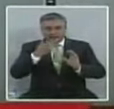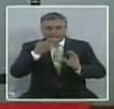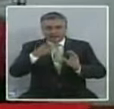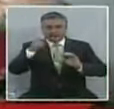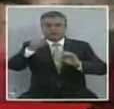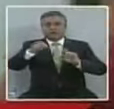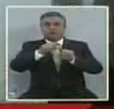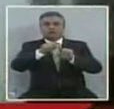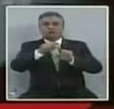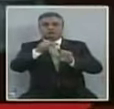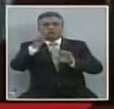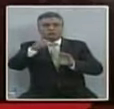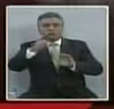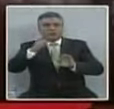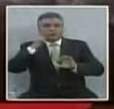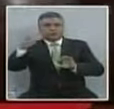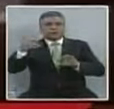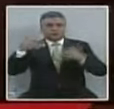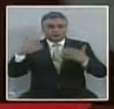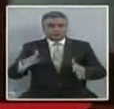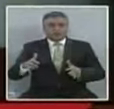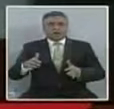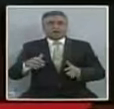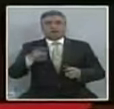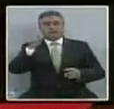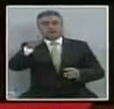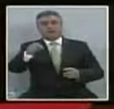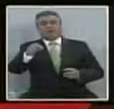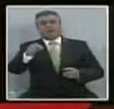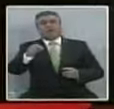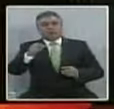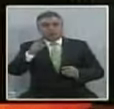Estamos con Marcos Fuentes, nuestro compañero de labores, con quien...